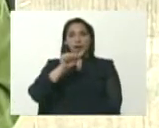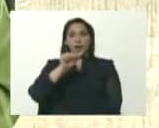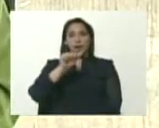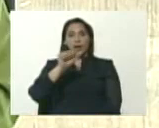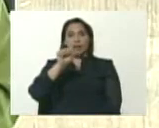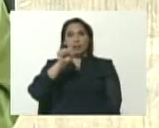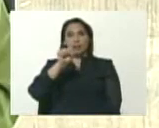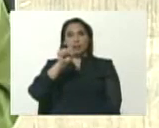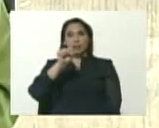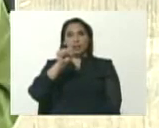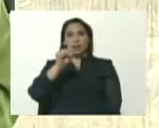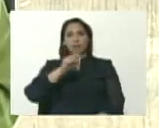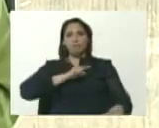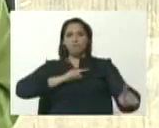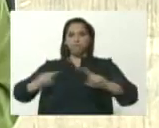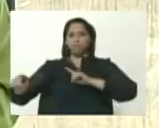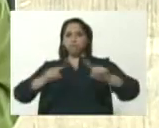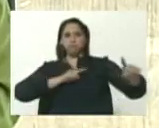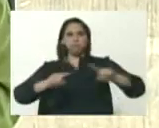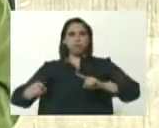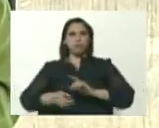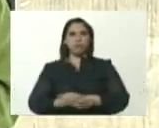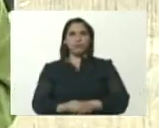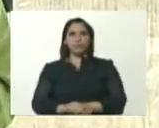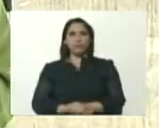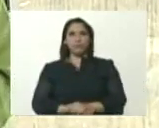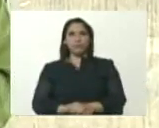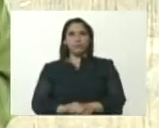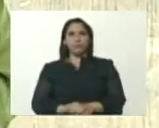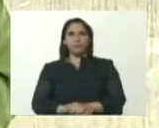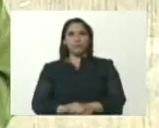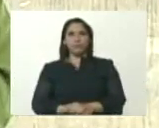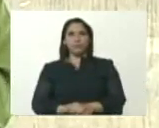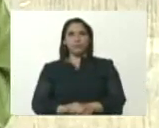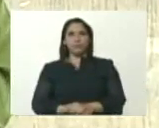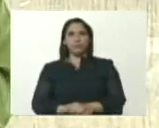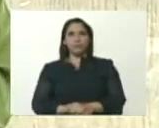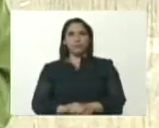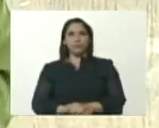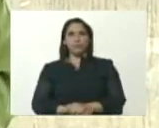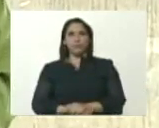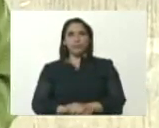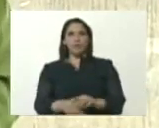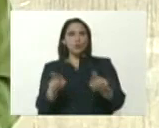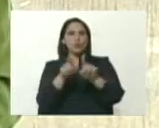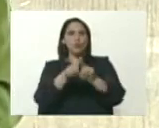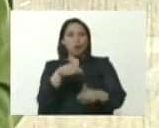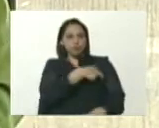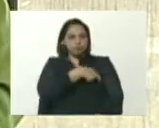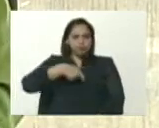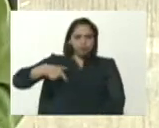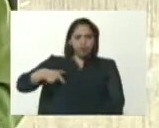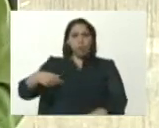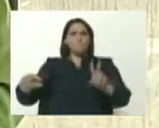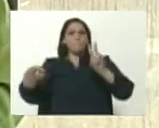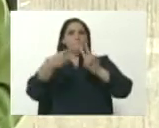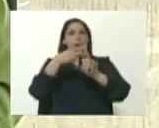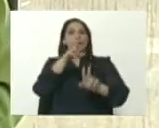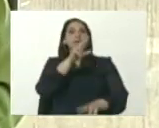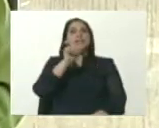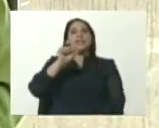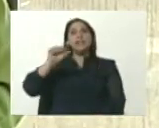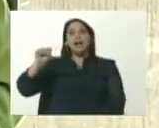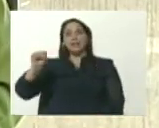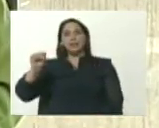RAS en acción, RAS en acción. Vamos a ponerlo aquí, mira, aquí en el pecho. Numeral RAS en acción, y por ahí me pueden